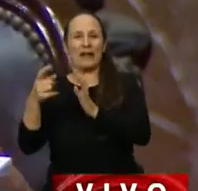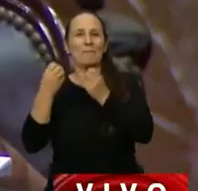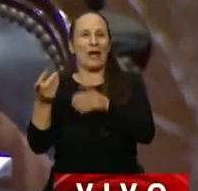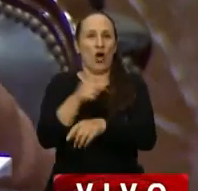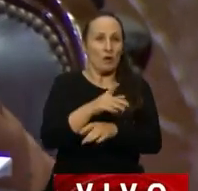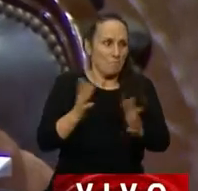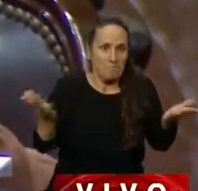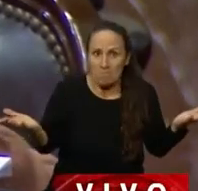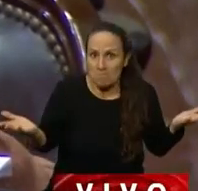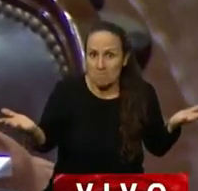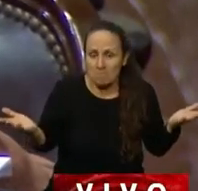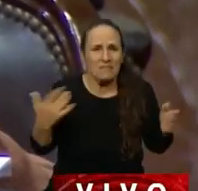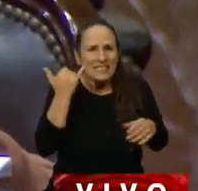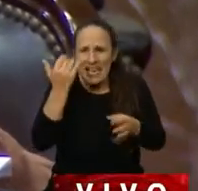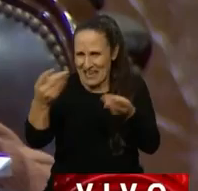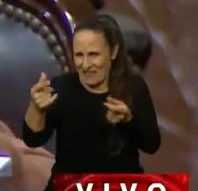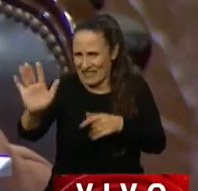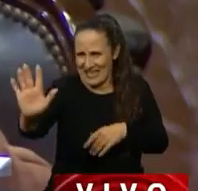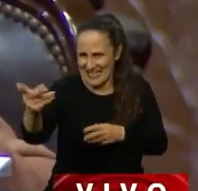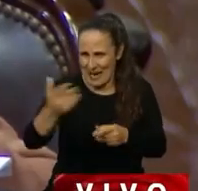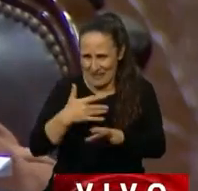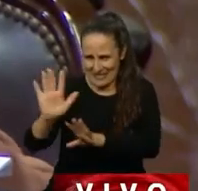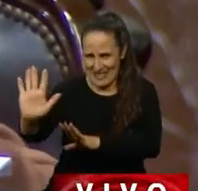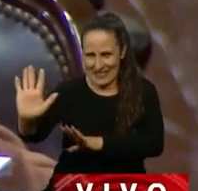Pero sí, sí ya cierro, presidente.